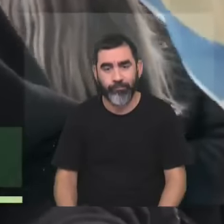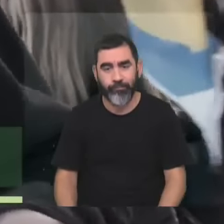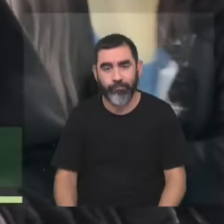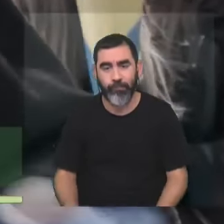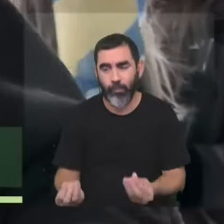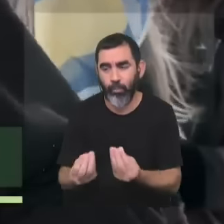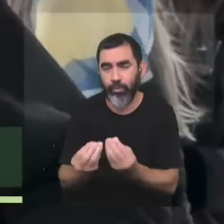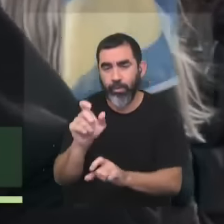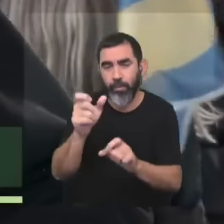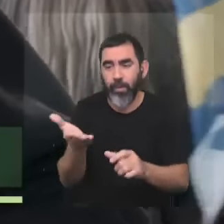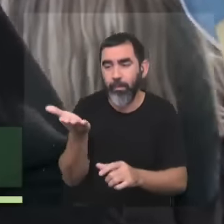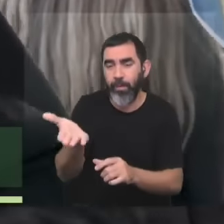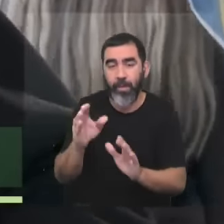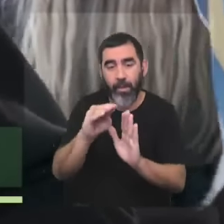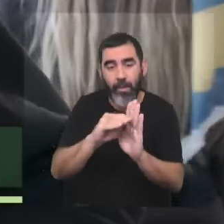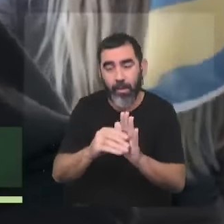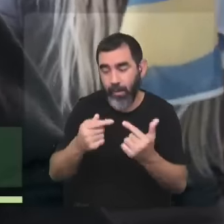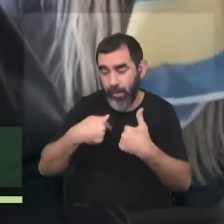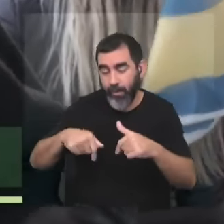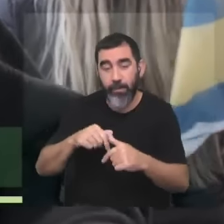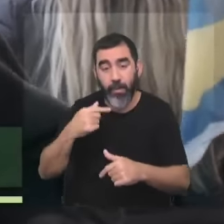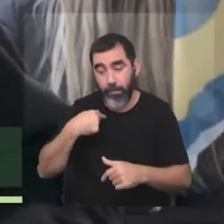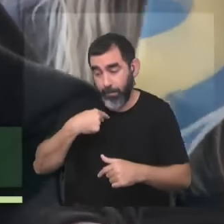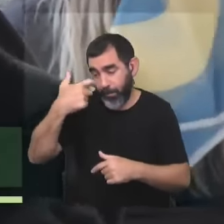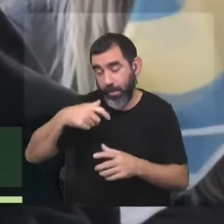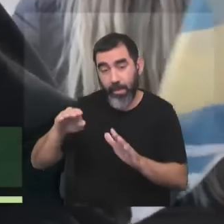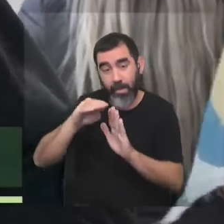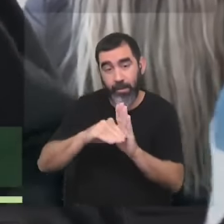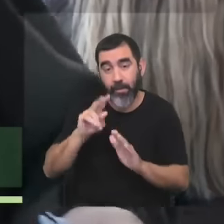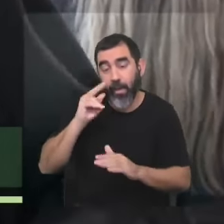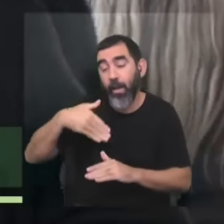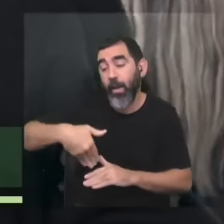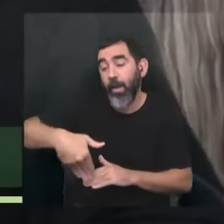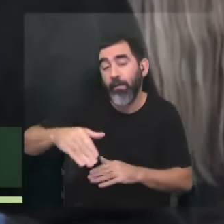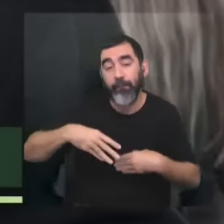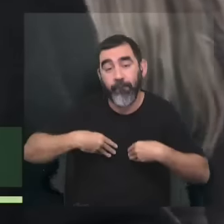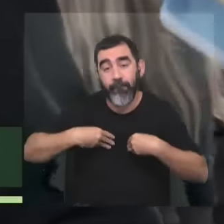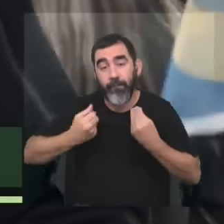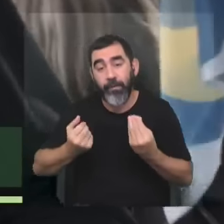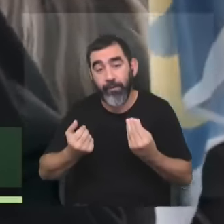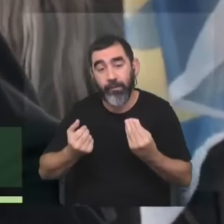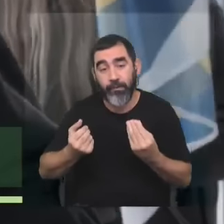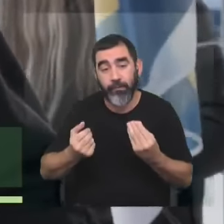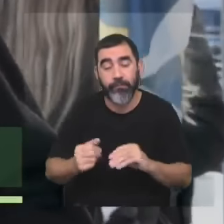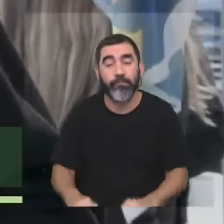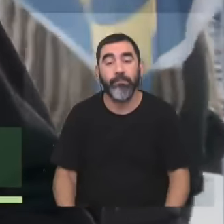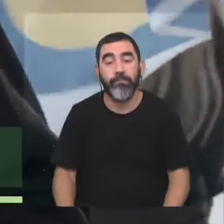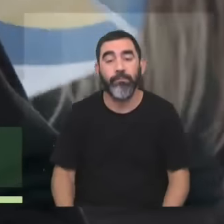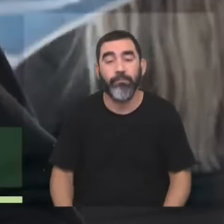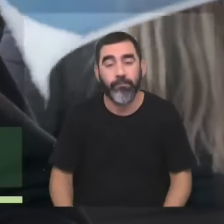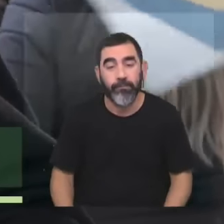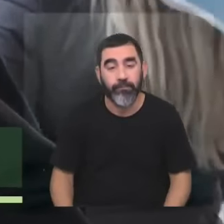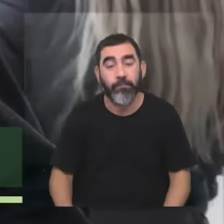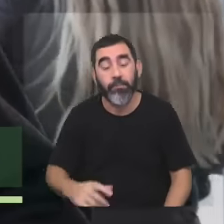vemos mucha gente que pide nuestra lista pide la lista de gini vamos a ver son sensaciones uno vive en una burbuja también pero